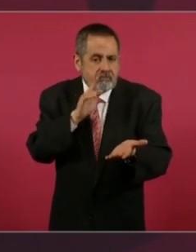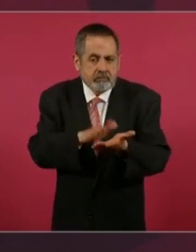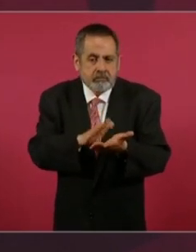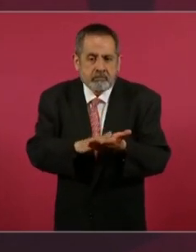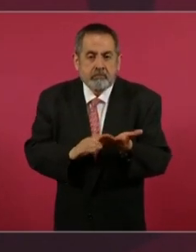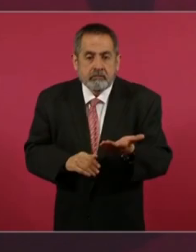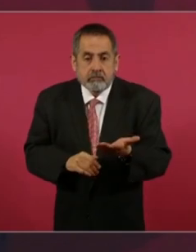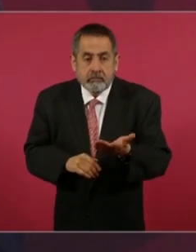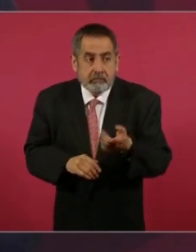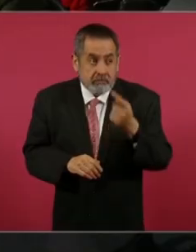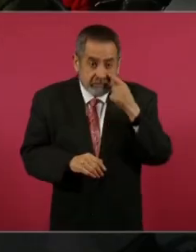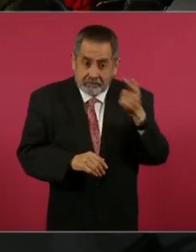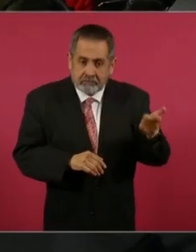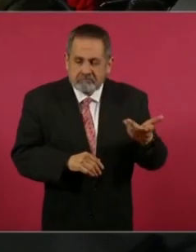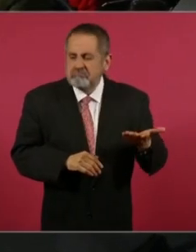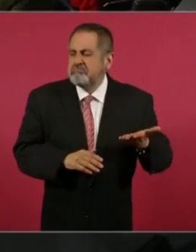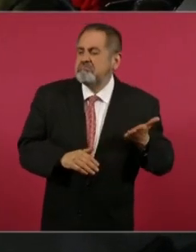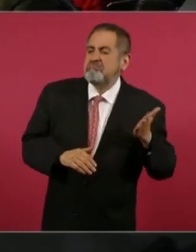Pero un escrito